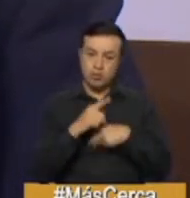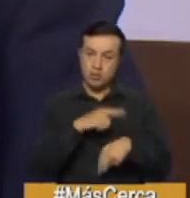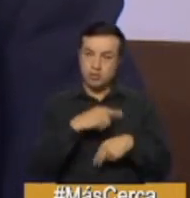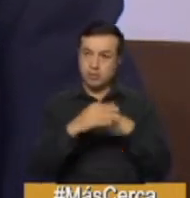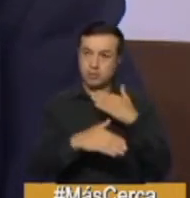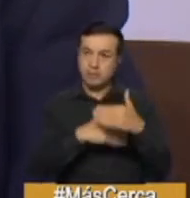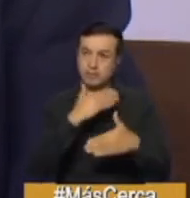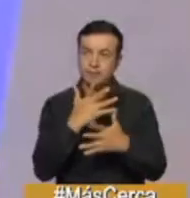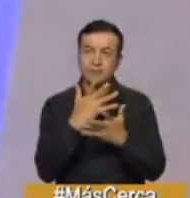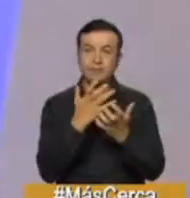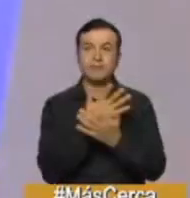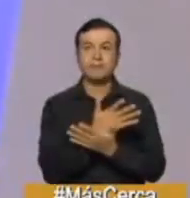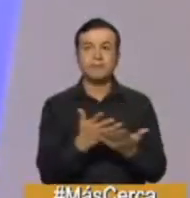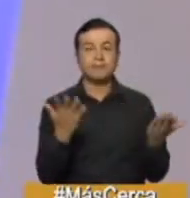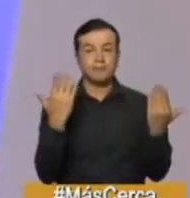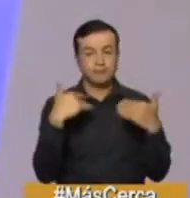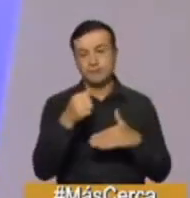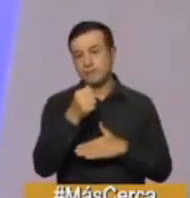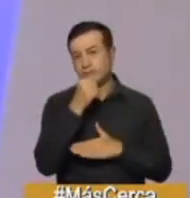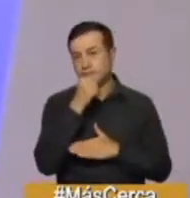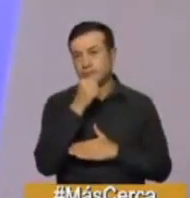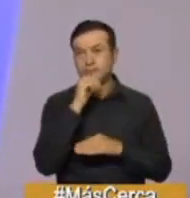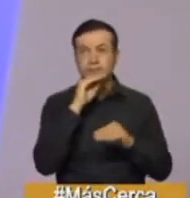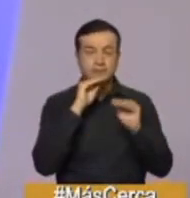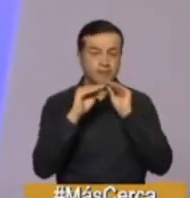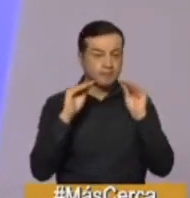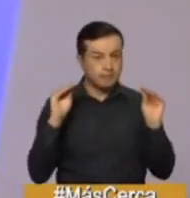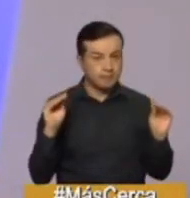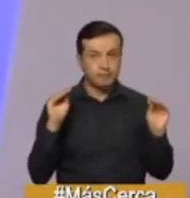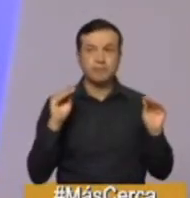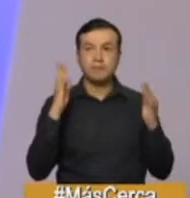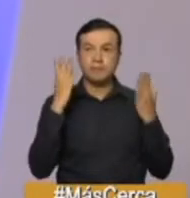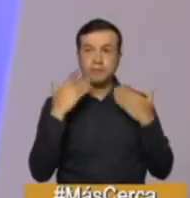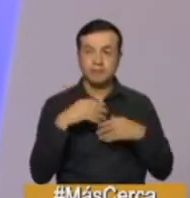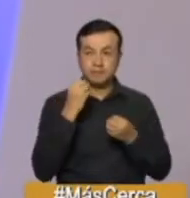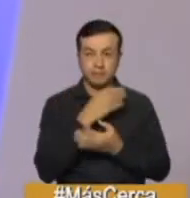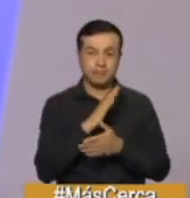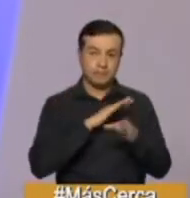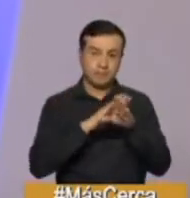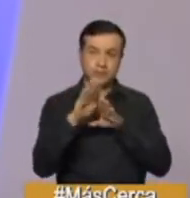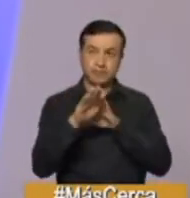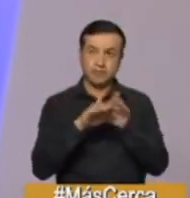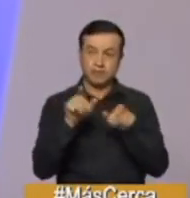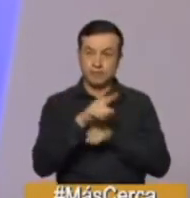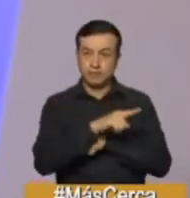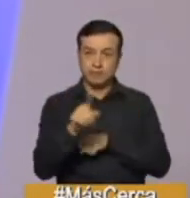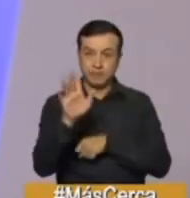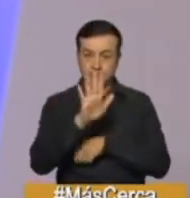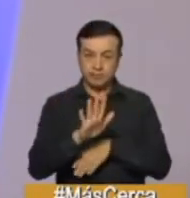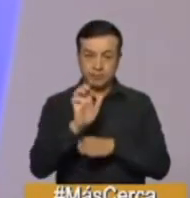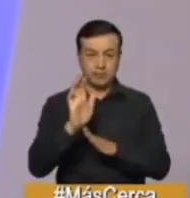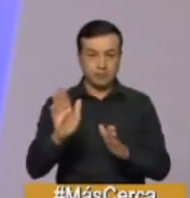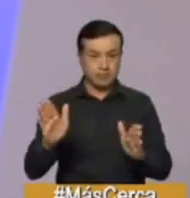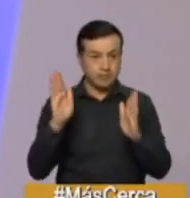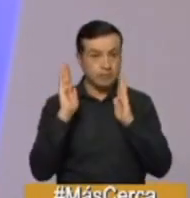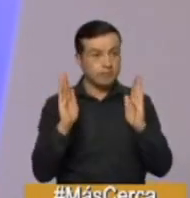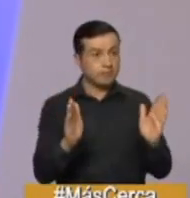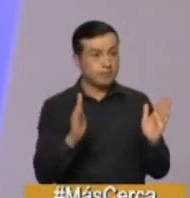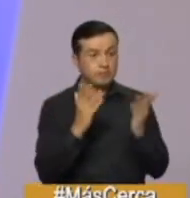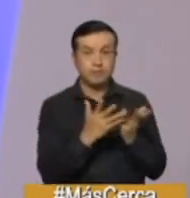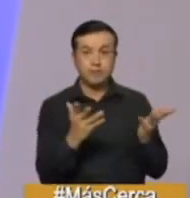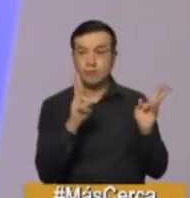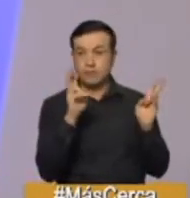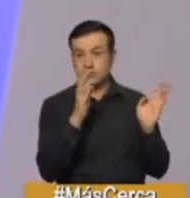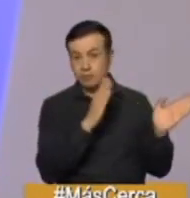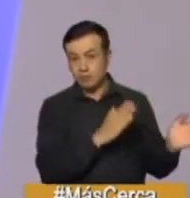me gustaría cerrar esta entrevista el señor ministro con una conclusión y con una invitación a la gente ecuatoriana que nos vea en esta mañana sobre